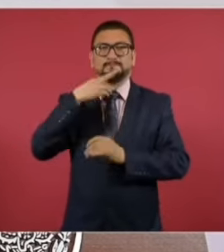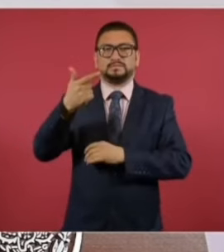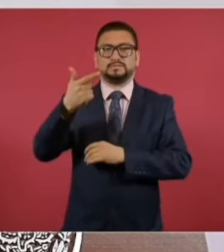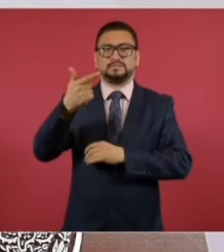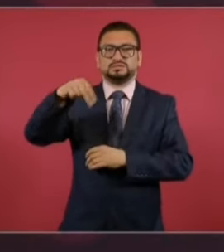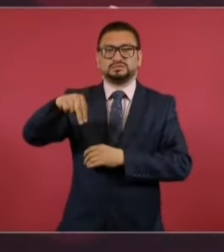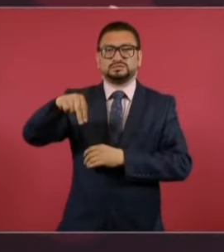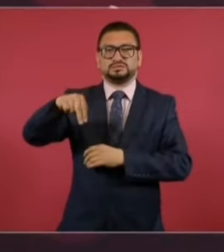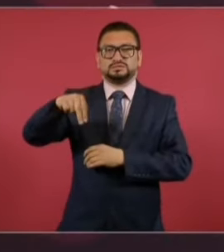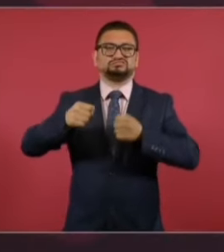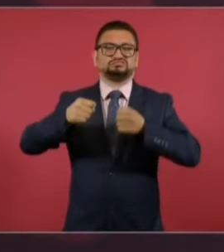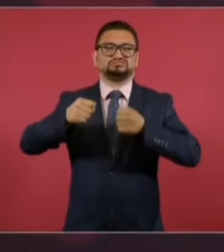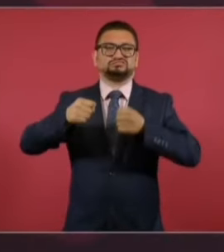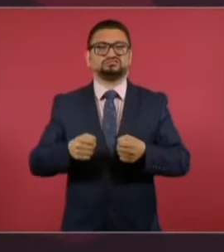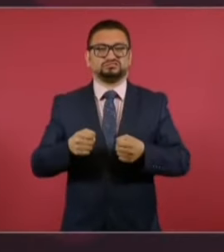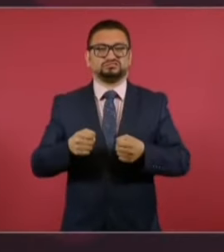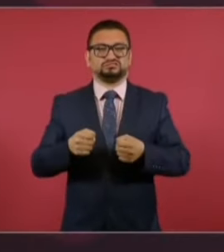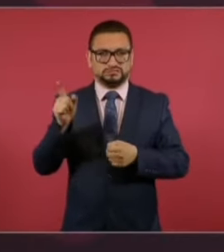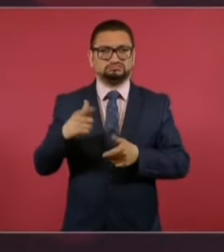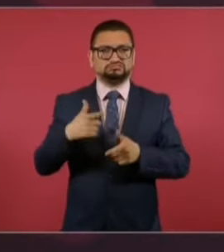tenemos la garantía